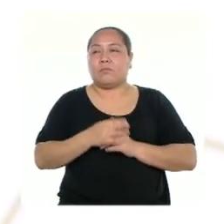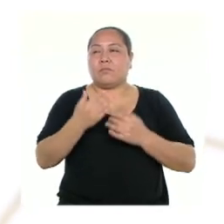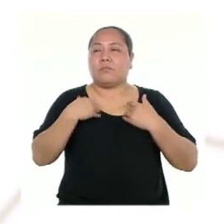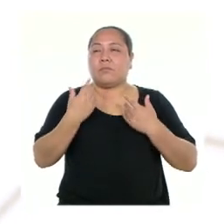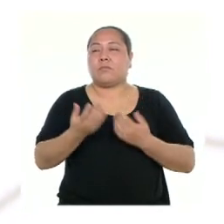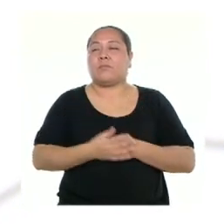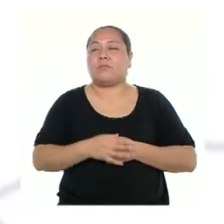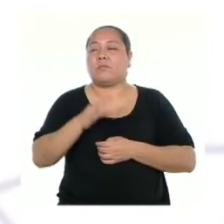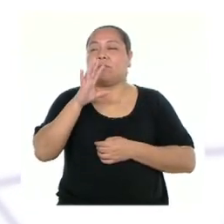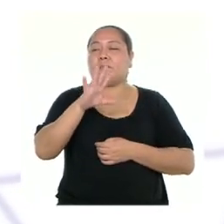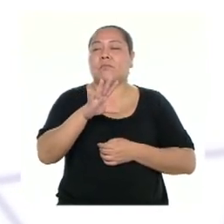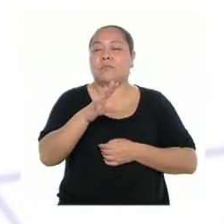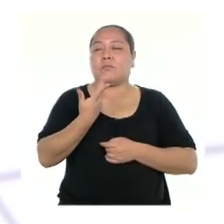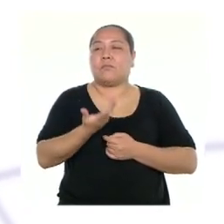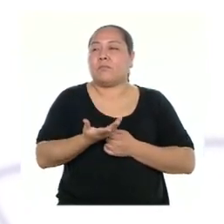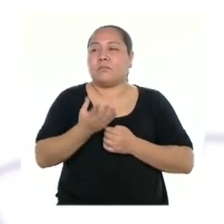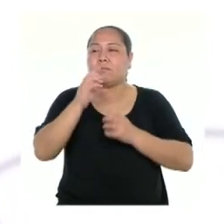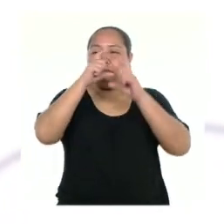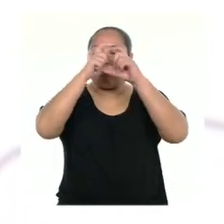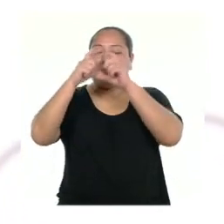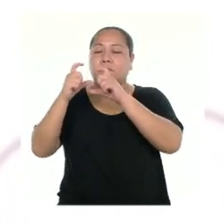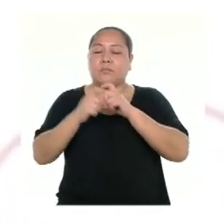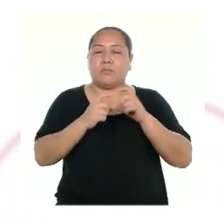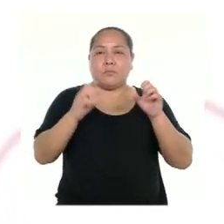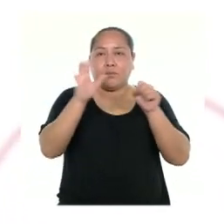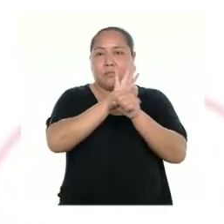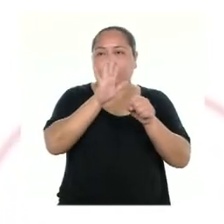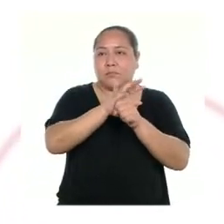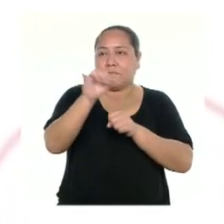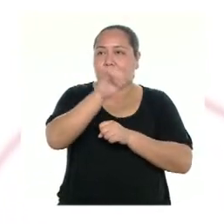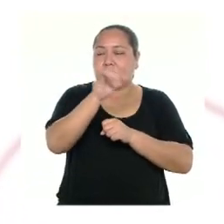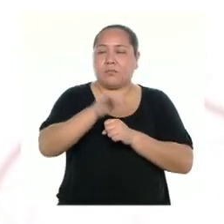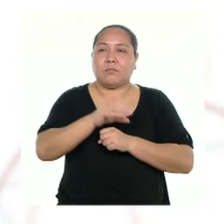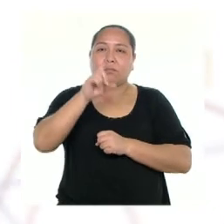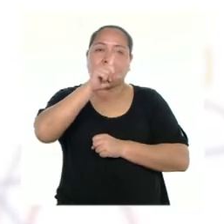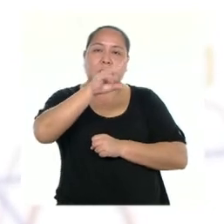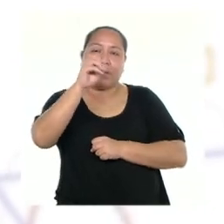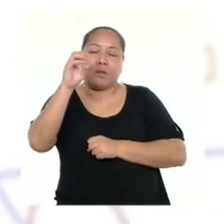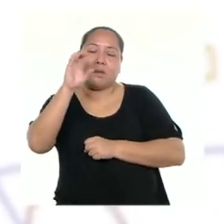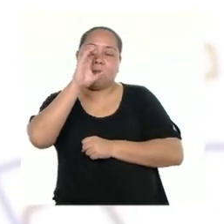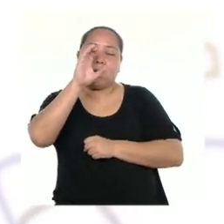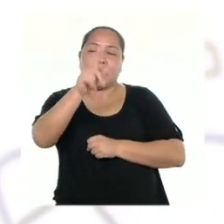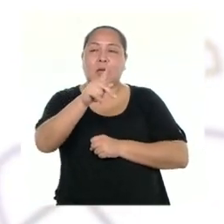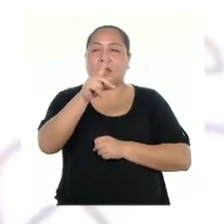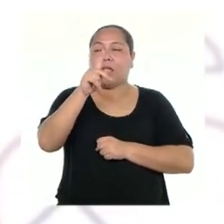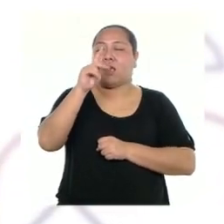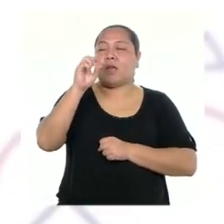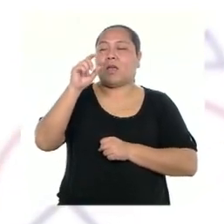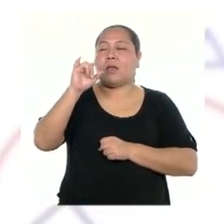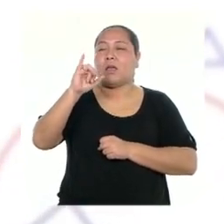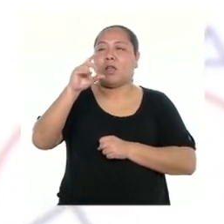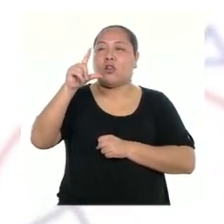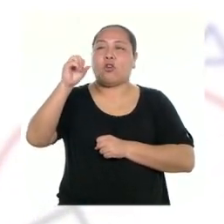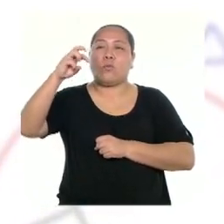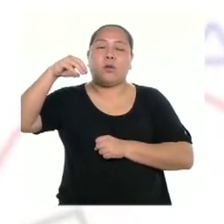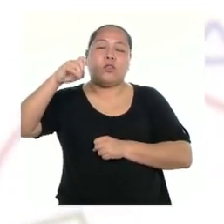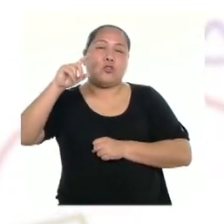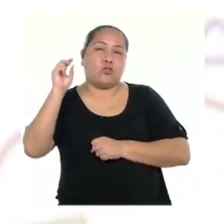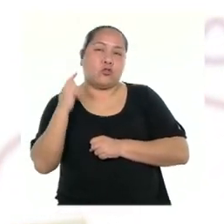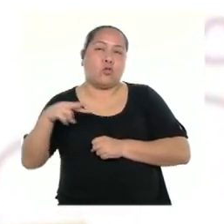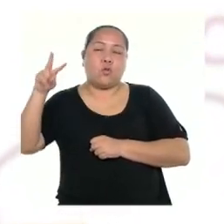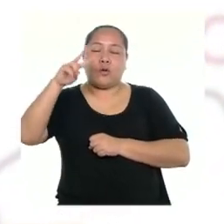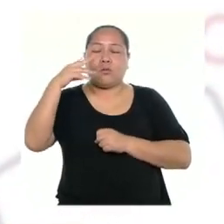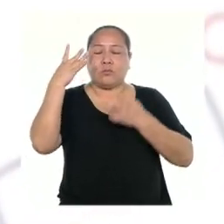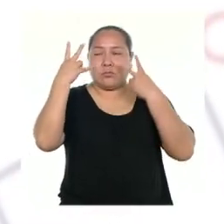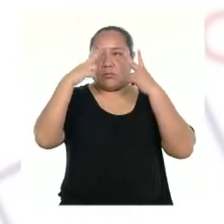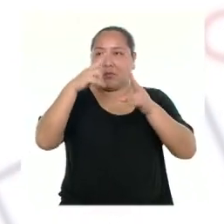tenemos 5 cuadraditos más que equivalen a 100 kilómetros cuadrados. Muy bien, ahora podemos ver la